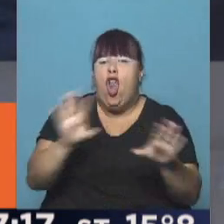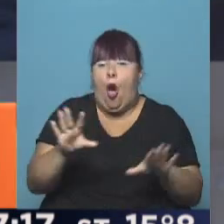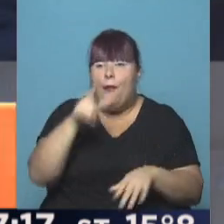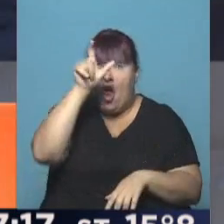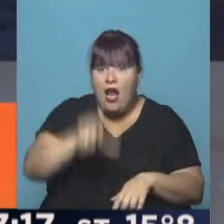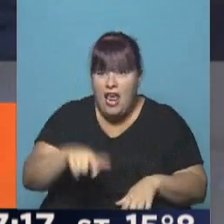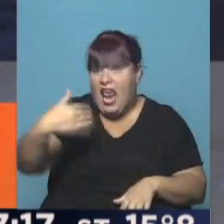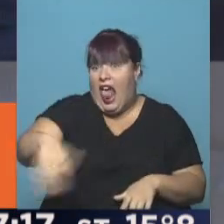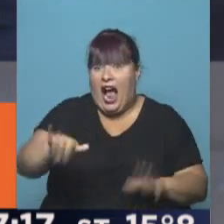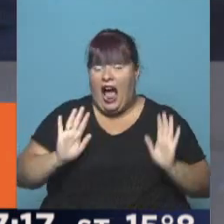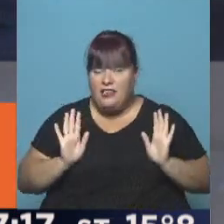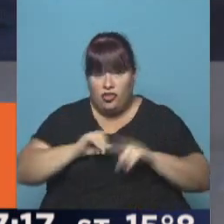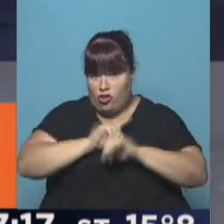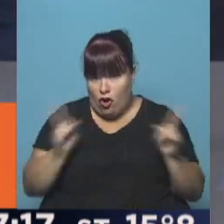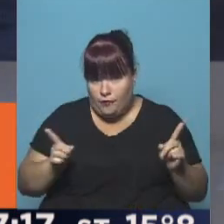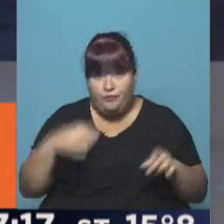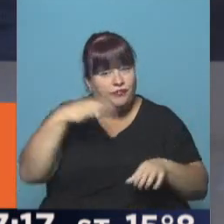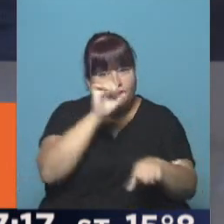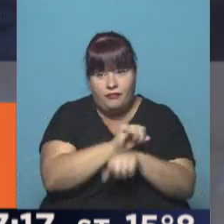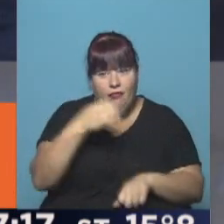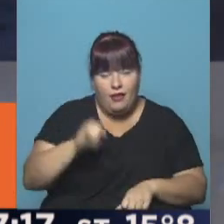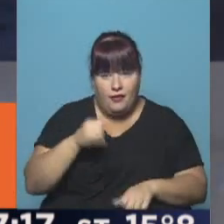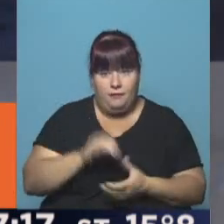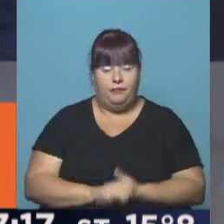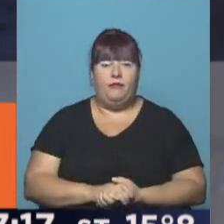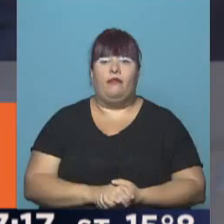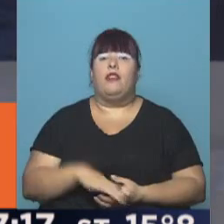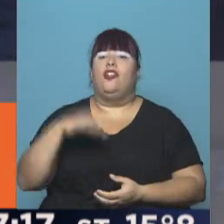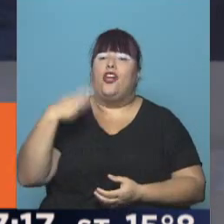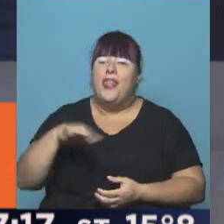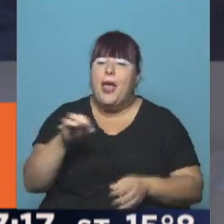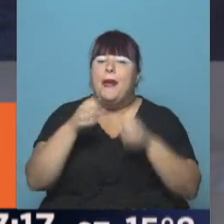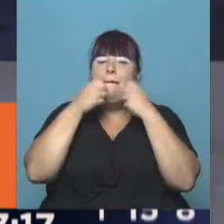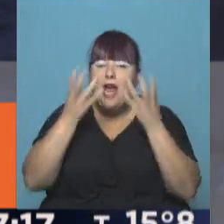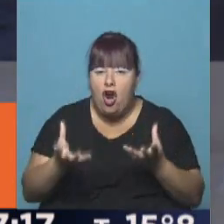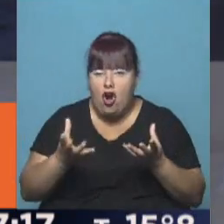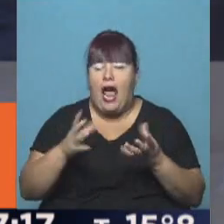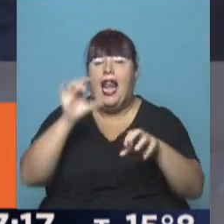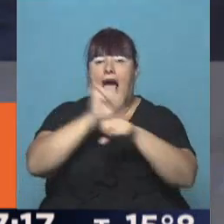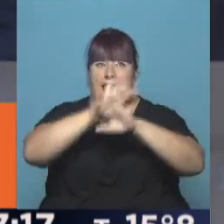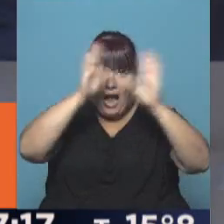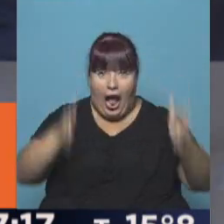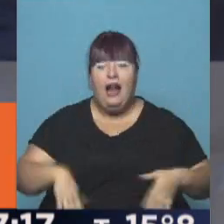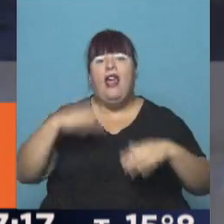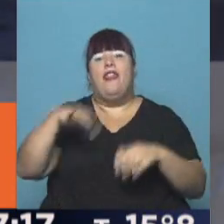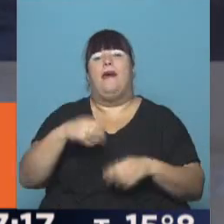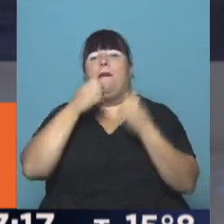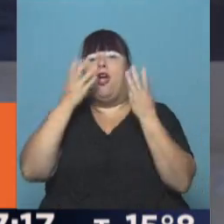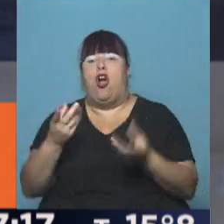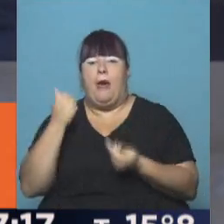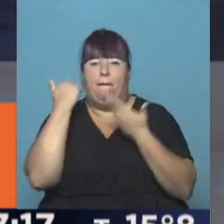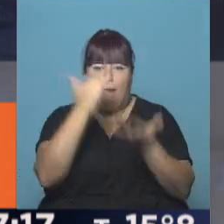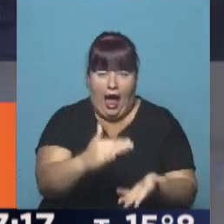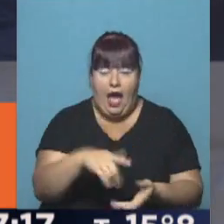es que el delincuente esté en la calle. Entonces, tenemos que mejorar los servicios penitenciarios, tenemos que mejorar los